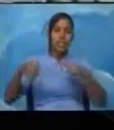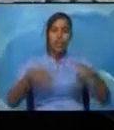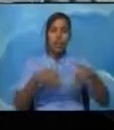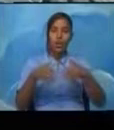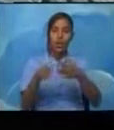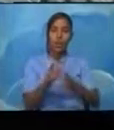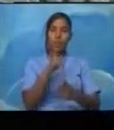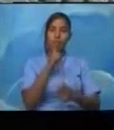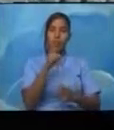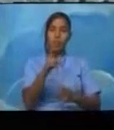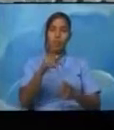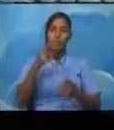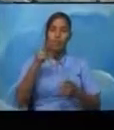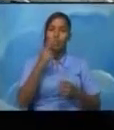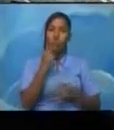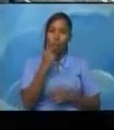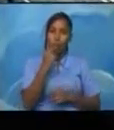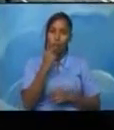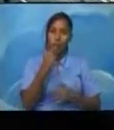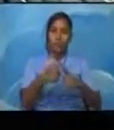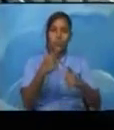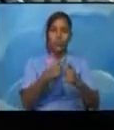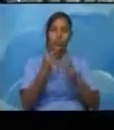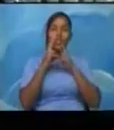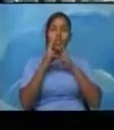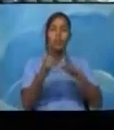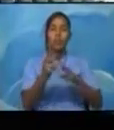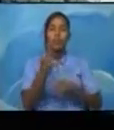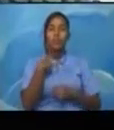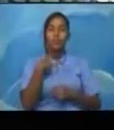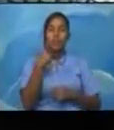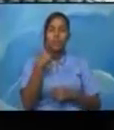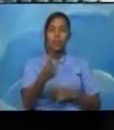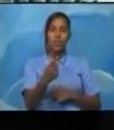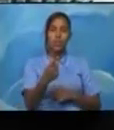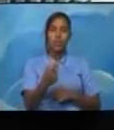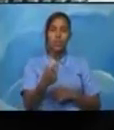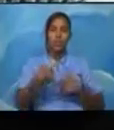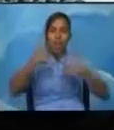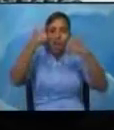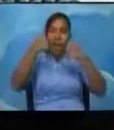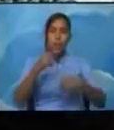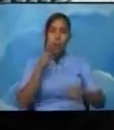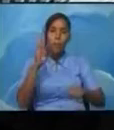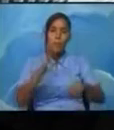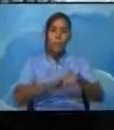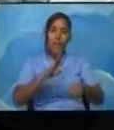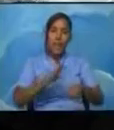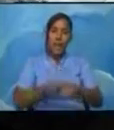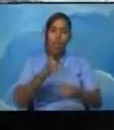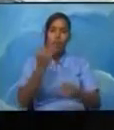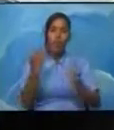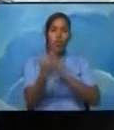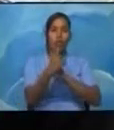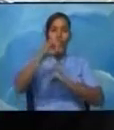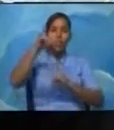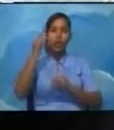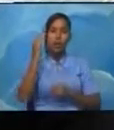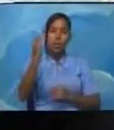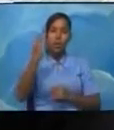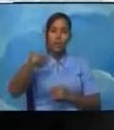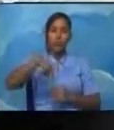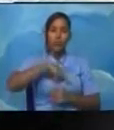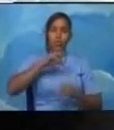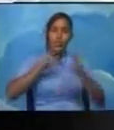del mar rojo. Entonces respondisteis y me dijisteis: hemos pecado contra Jehová. Nosotros subiremos